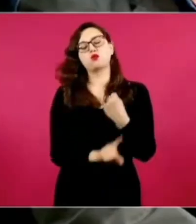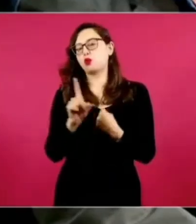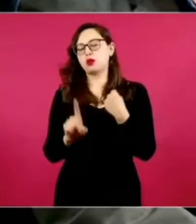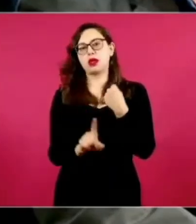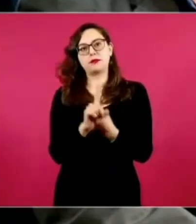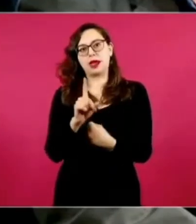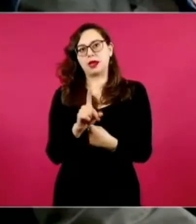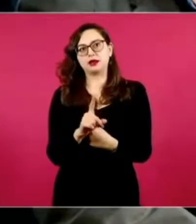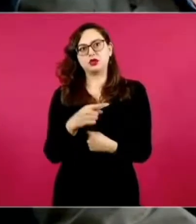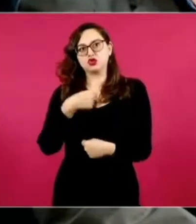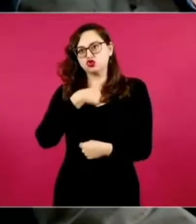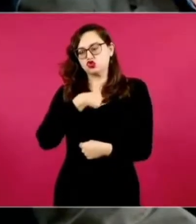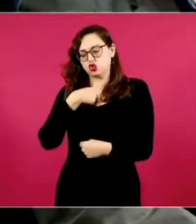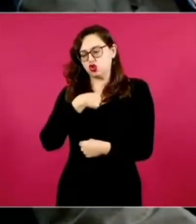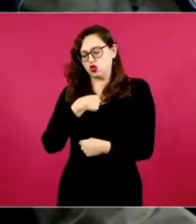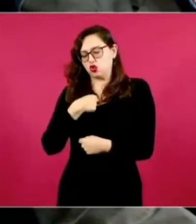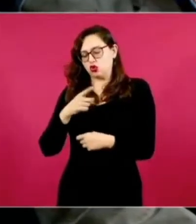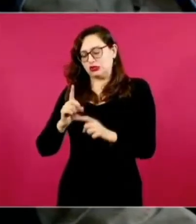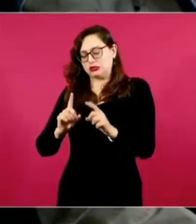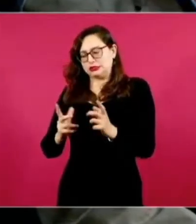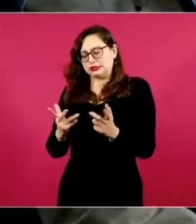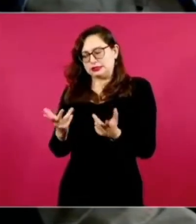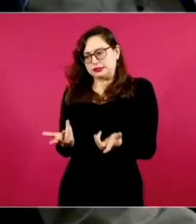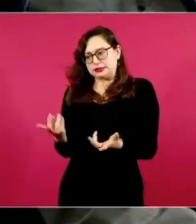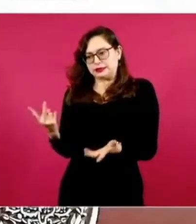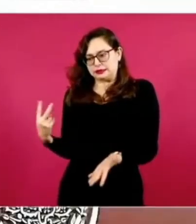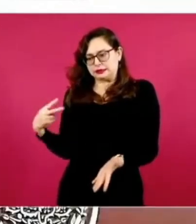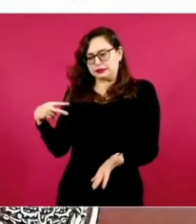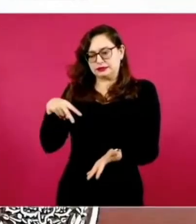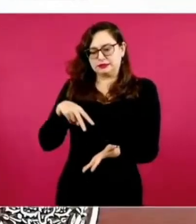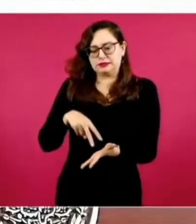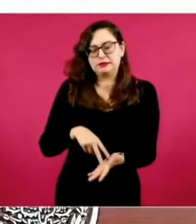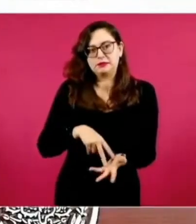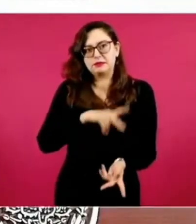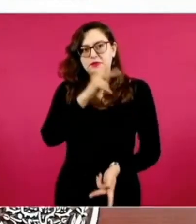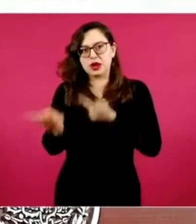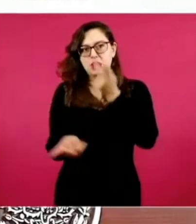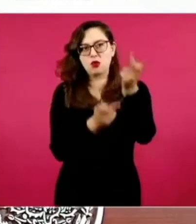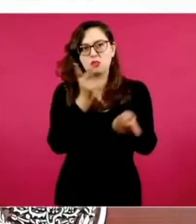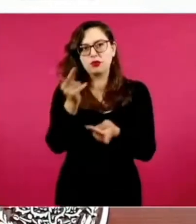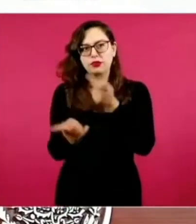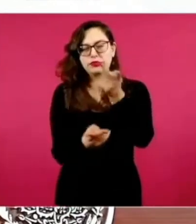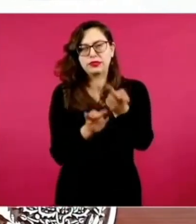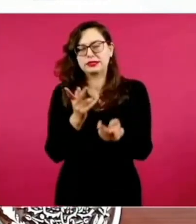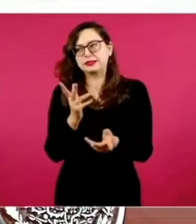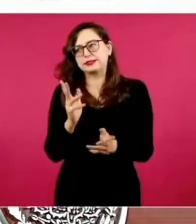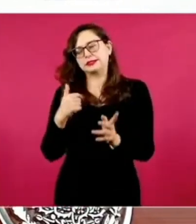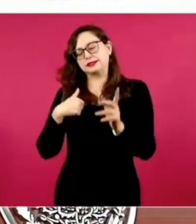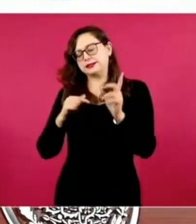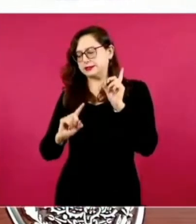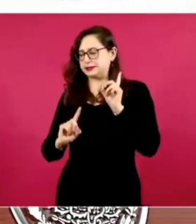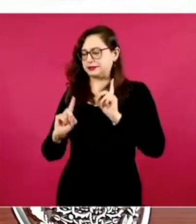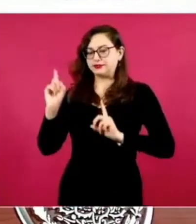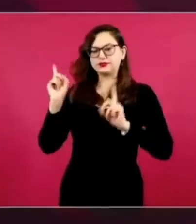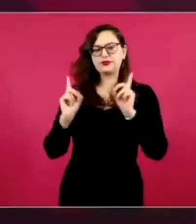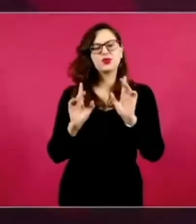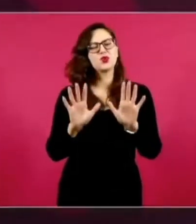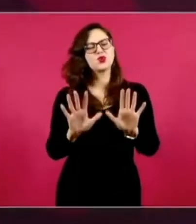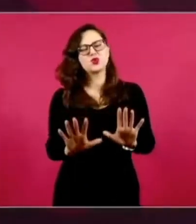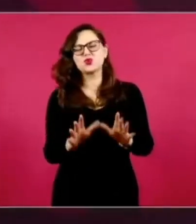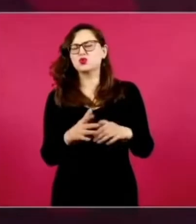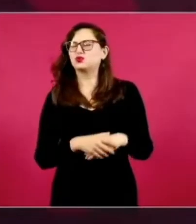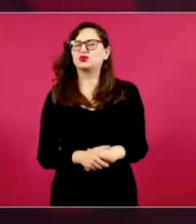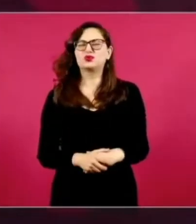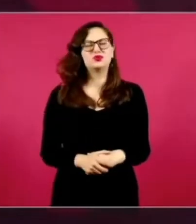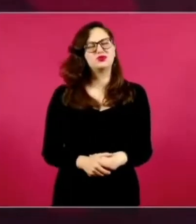mí venir y hacerle los planteamientos. No hay de los ningún casos. problema. No, sí, en la democracia. ¿sí?